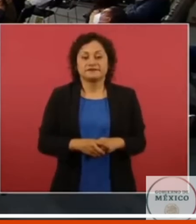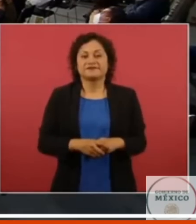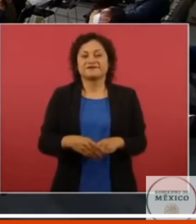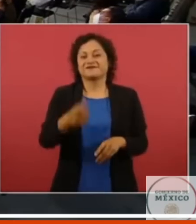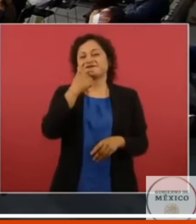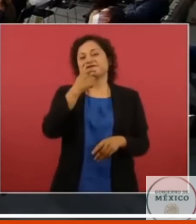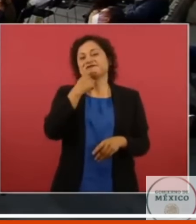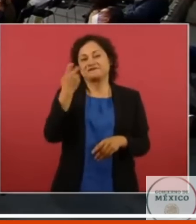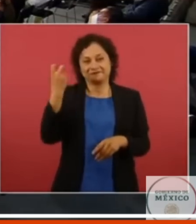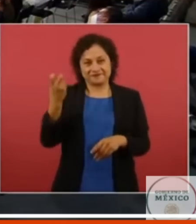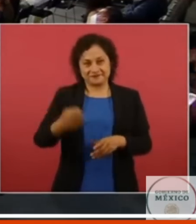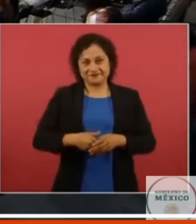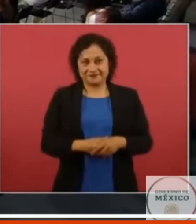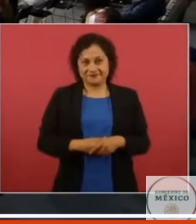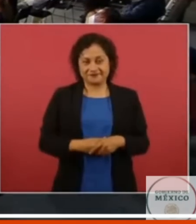Ándales.